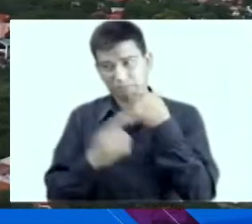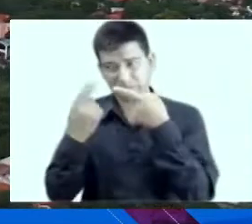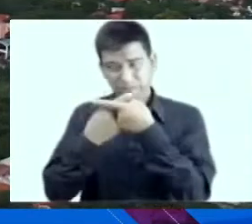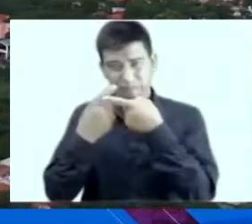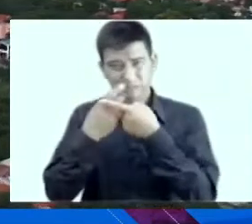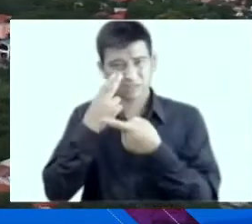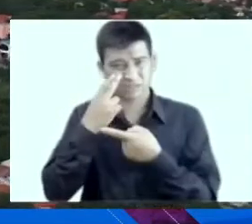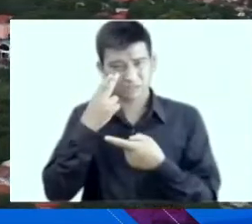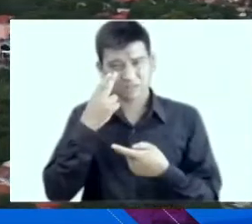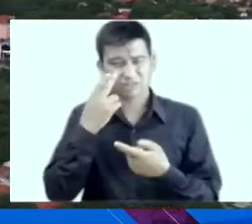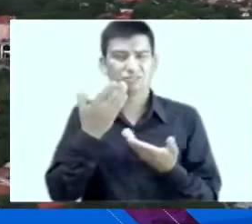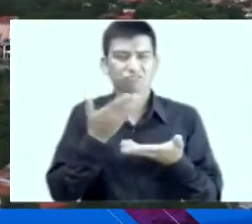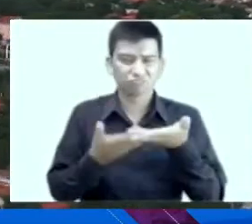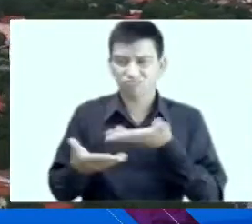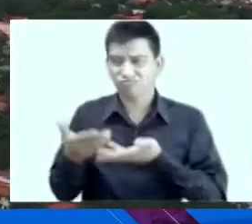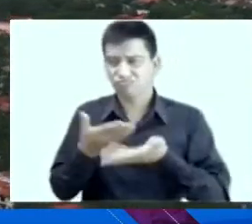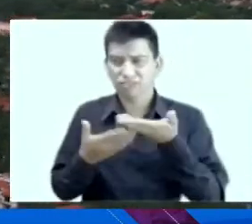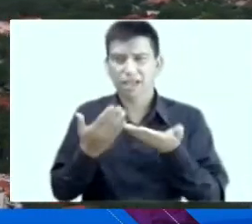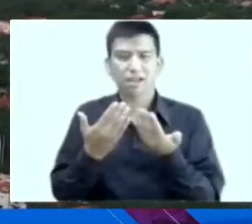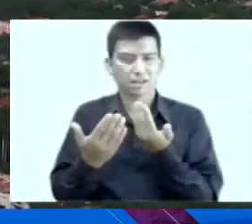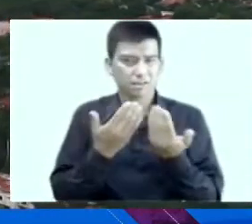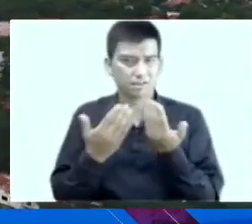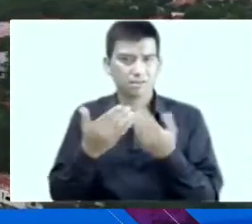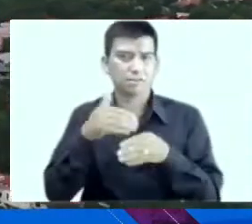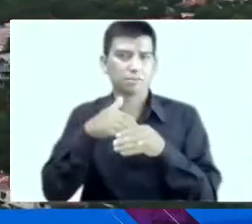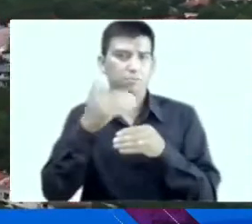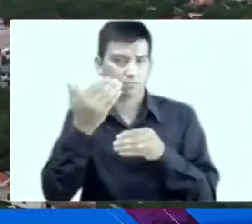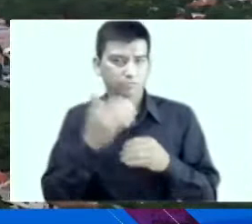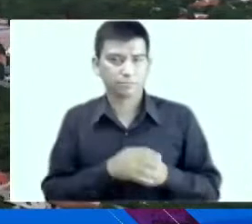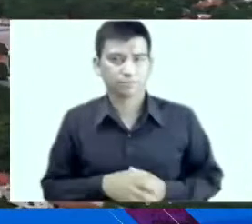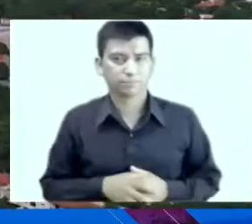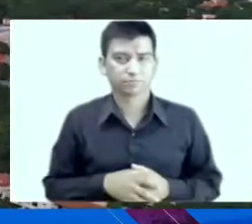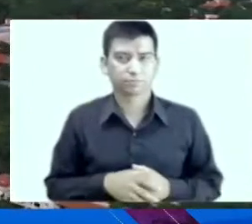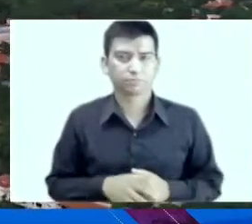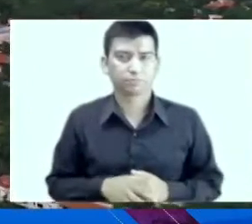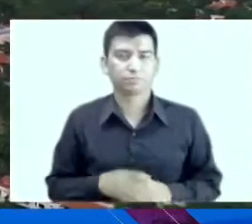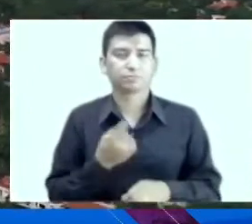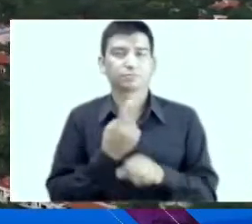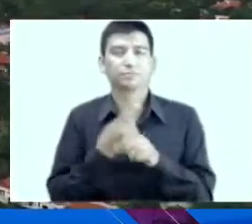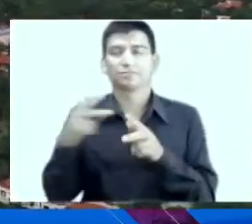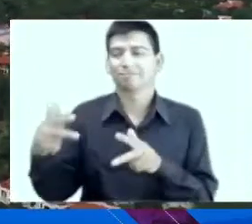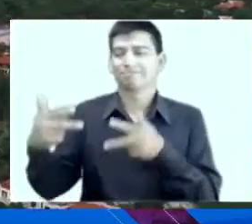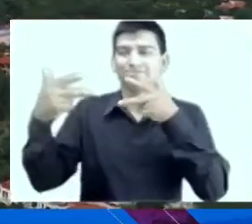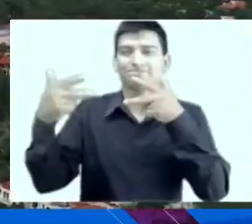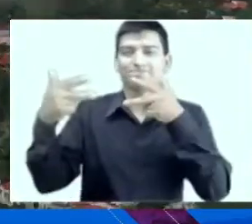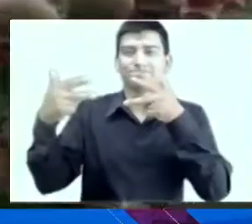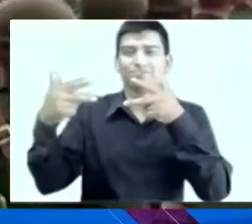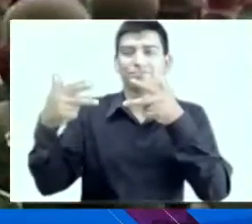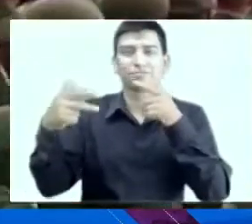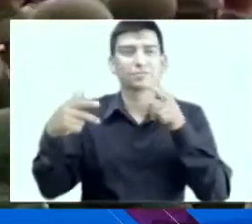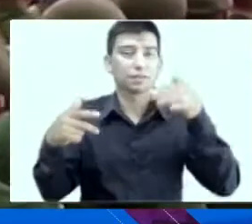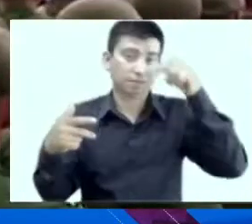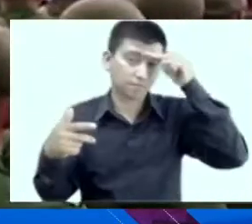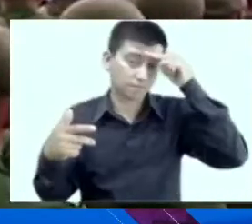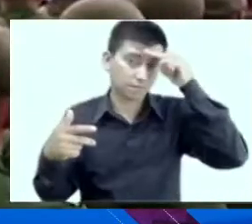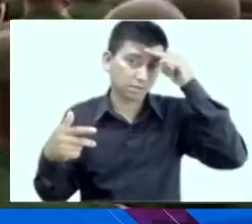movimiento diplomático. Sí. comenzando justamente con la videoconferencia entre el presidente de Francia, Emmanuel Macron, con su